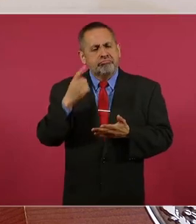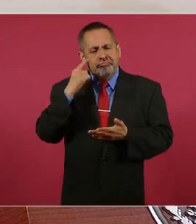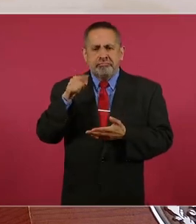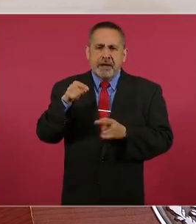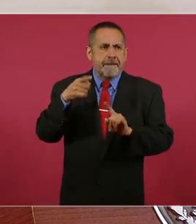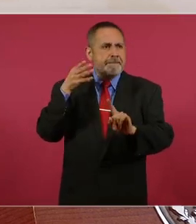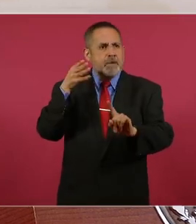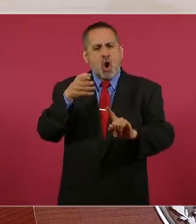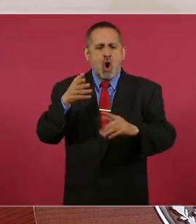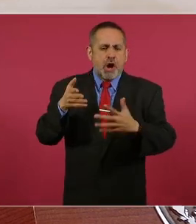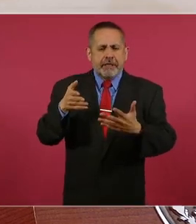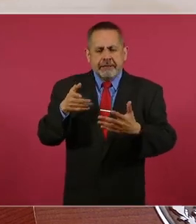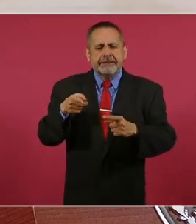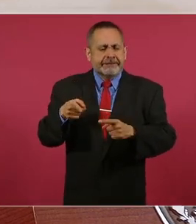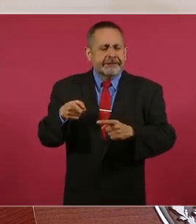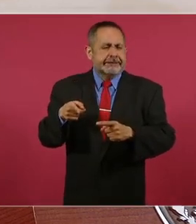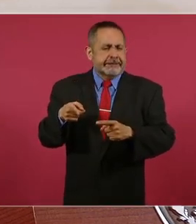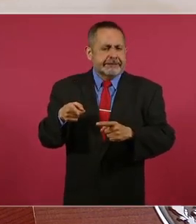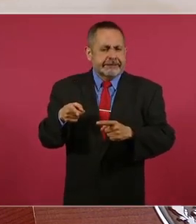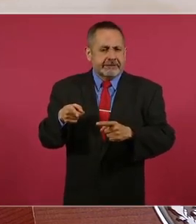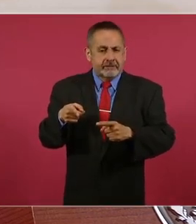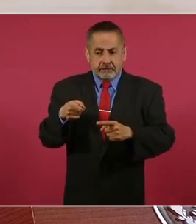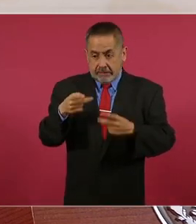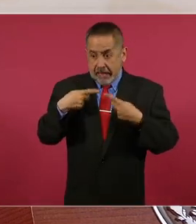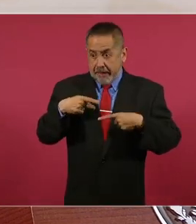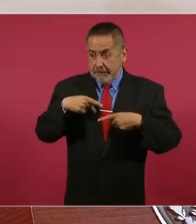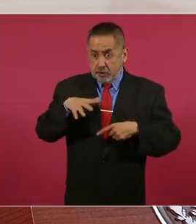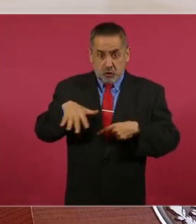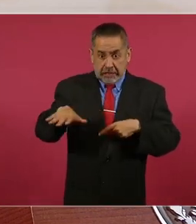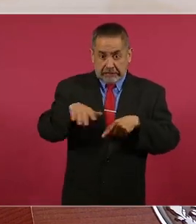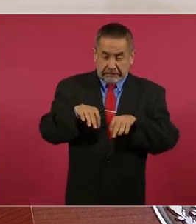lograr el objetivo de que el trabajador